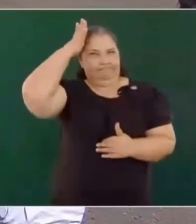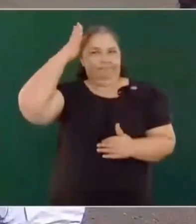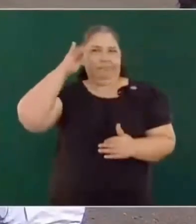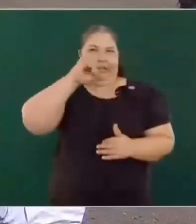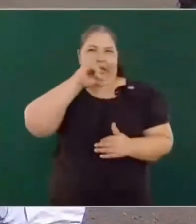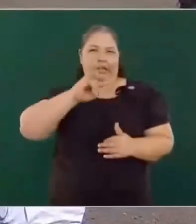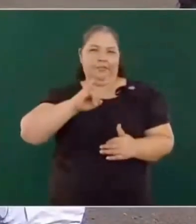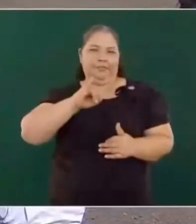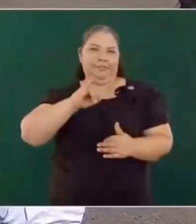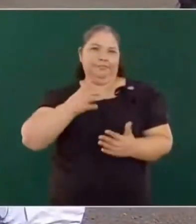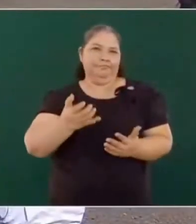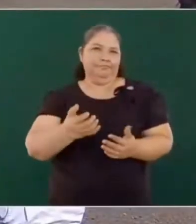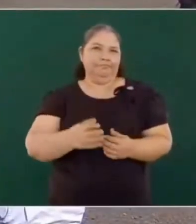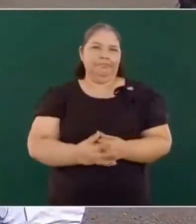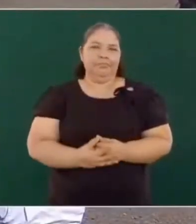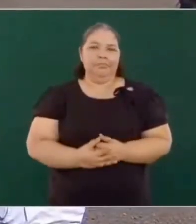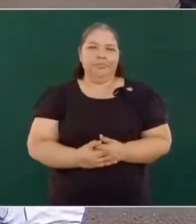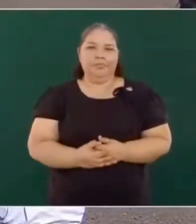que